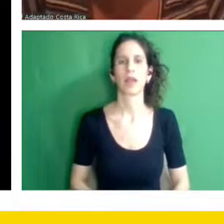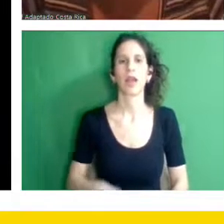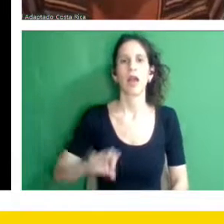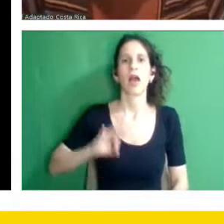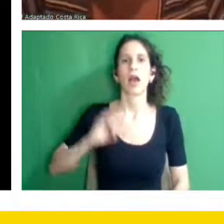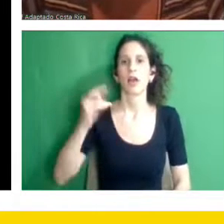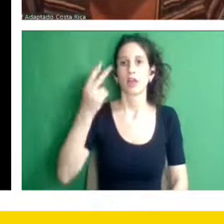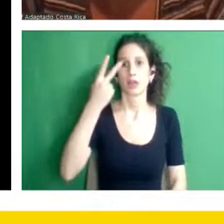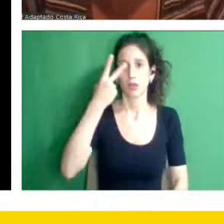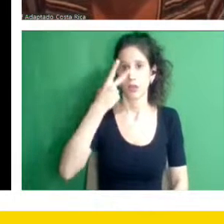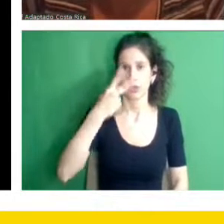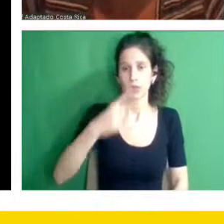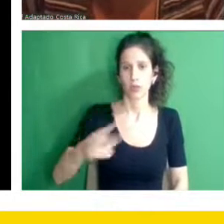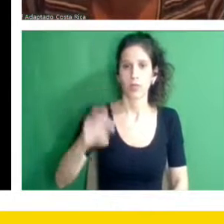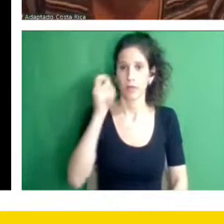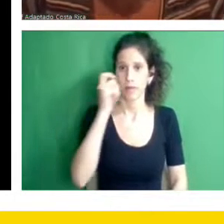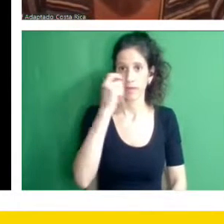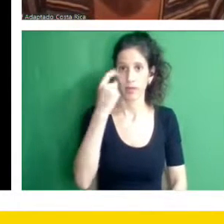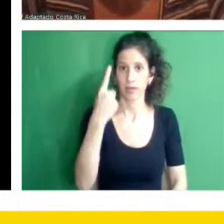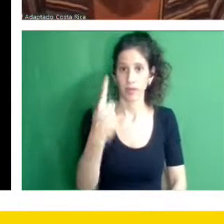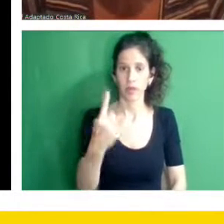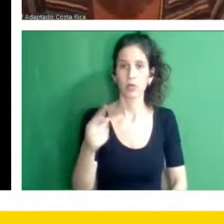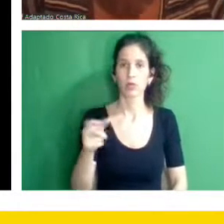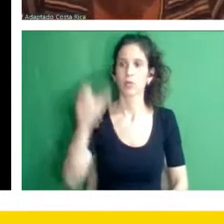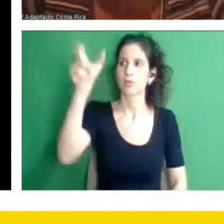un surfista del Caribe,